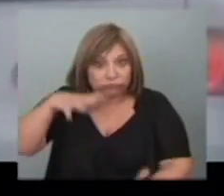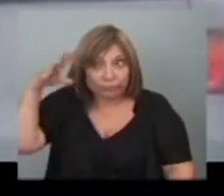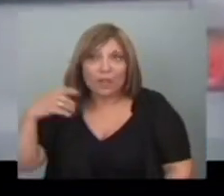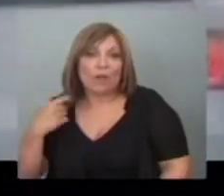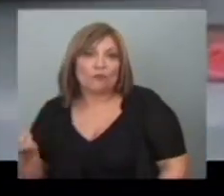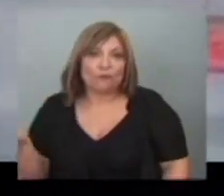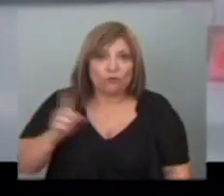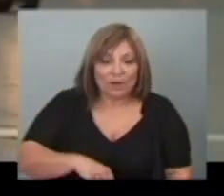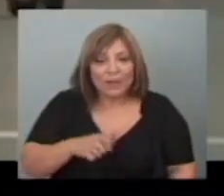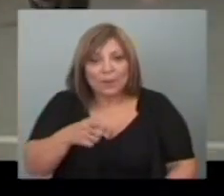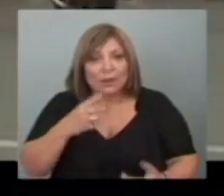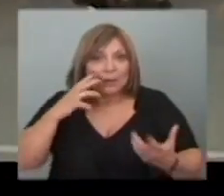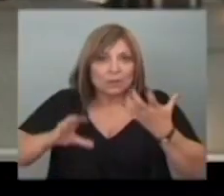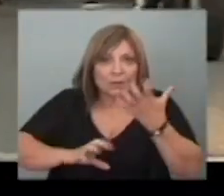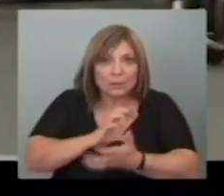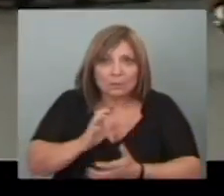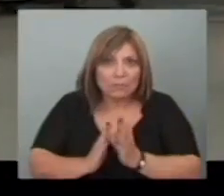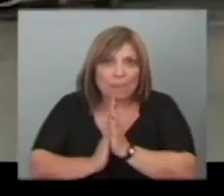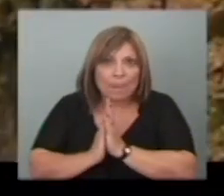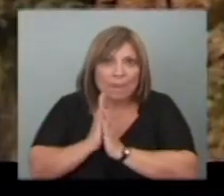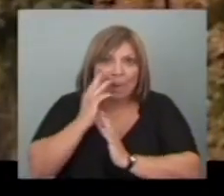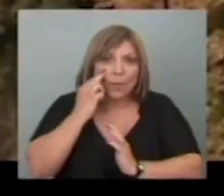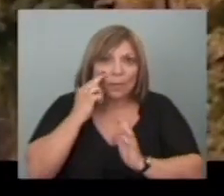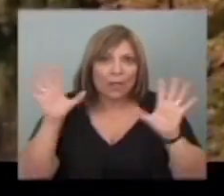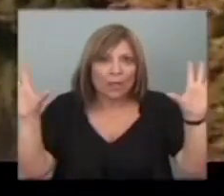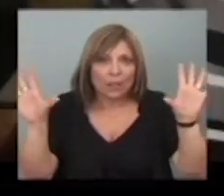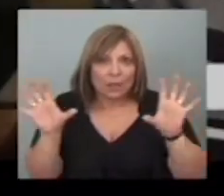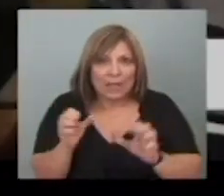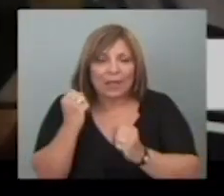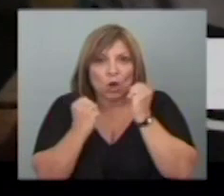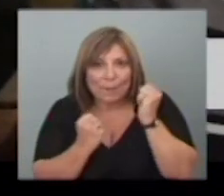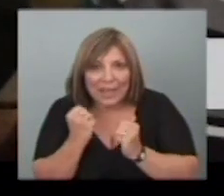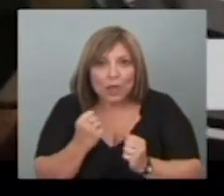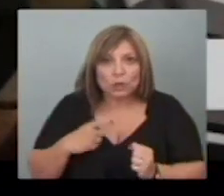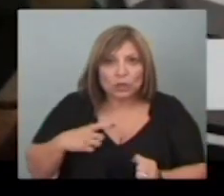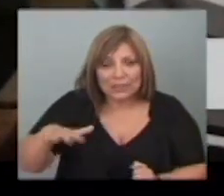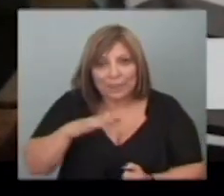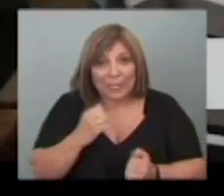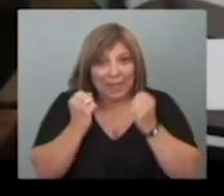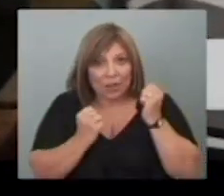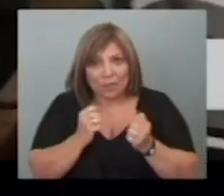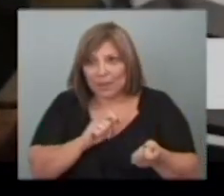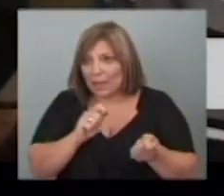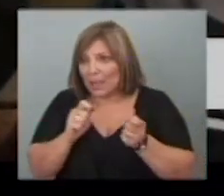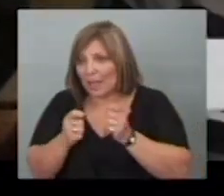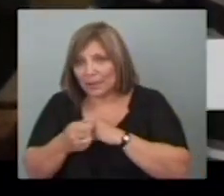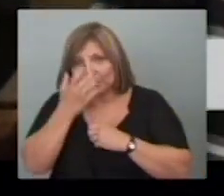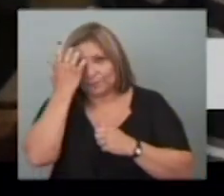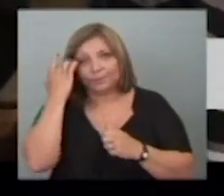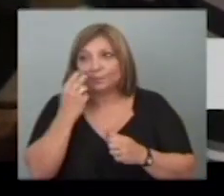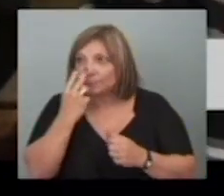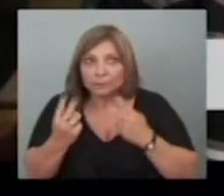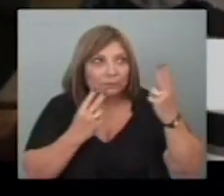en España empezó a avanzar con niveles históricos de deterioro económico y social. Económicamente empezó a cambiar la situación, o sea, vos veías